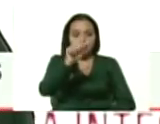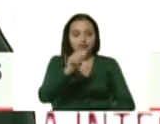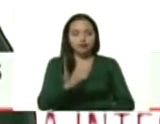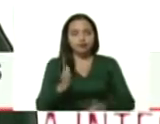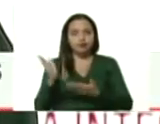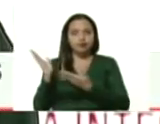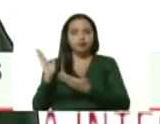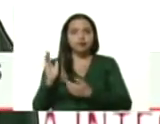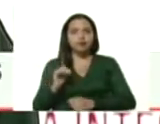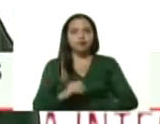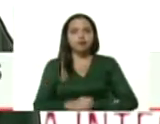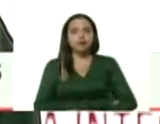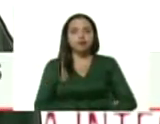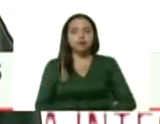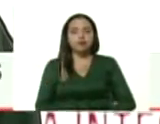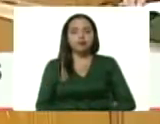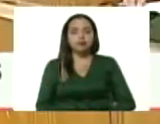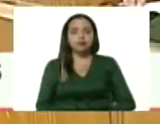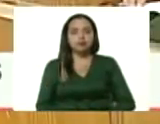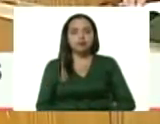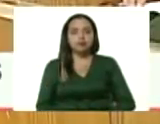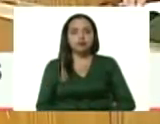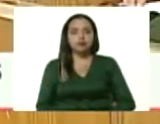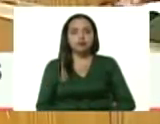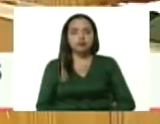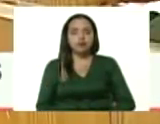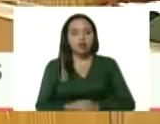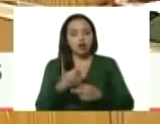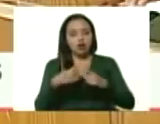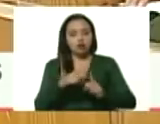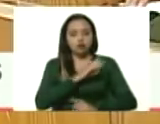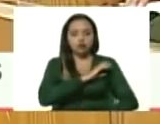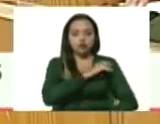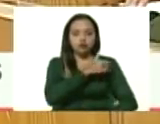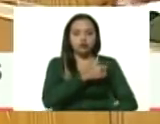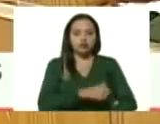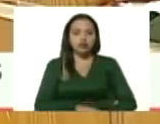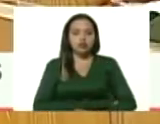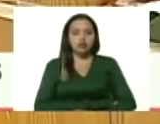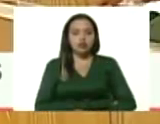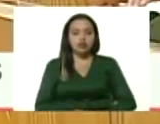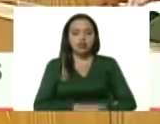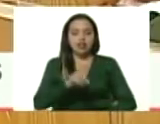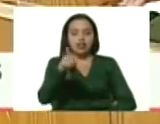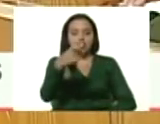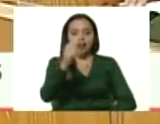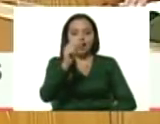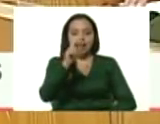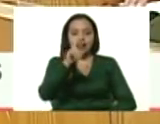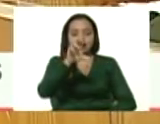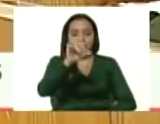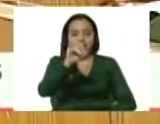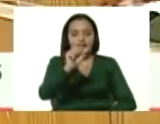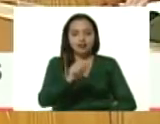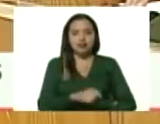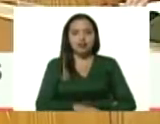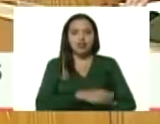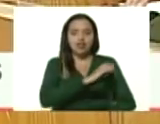operacional. El General de División Henry Alfonso Landaeta García, jefe de la Fuerza de Choque.